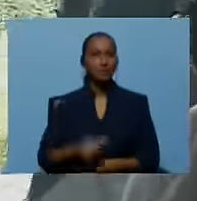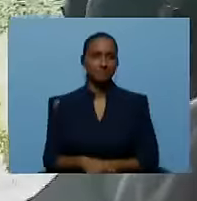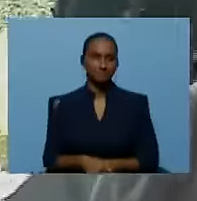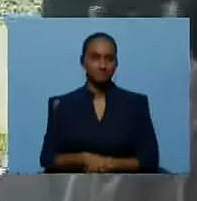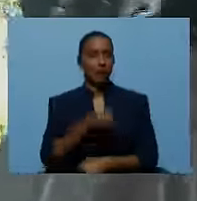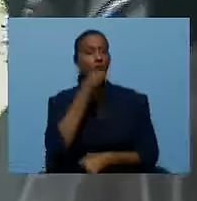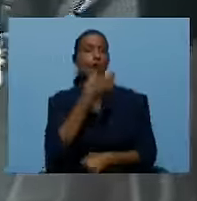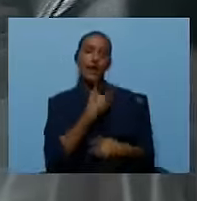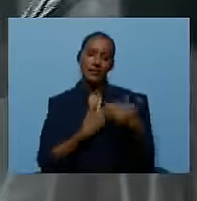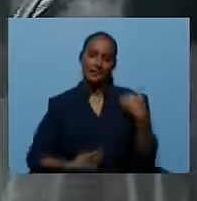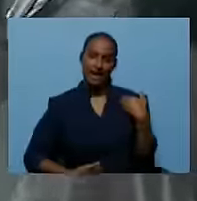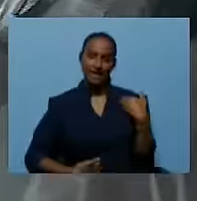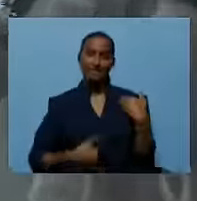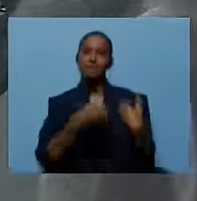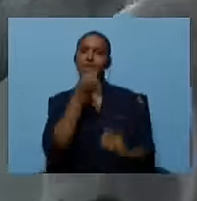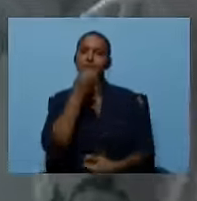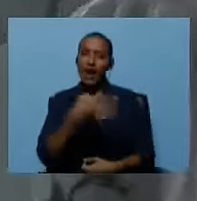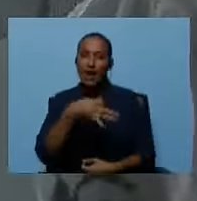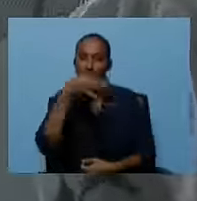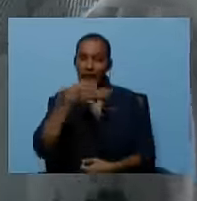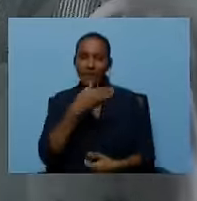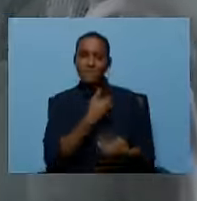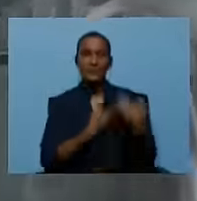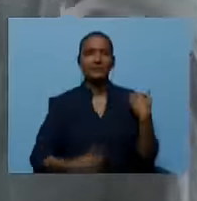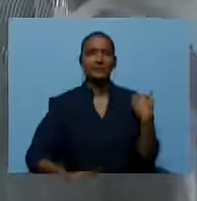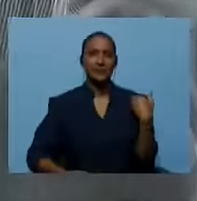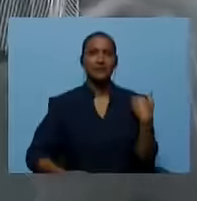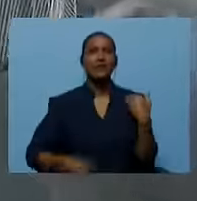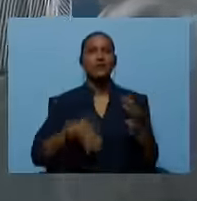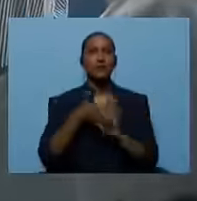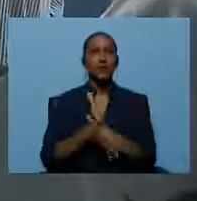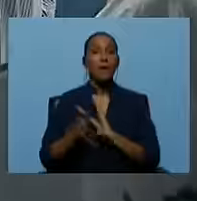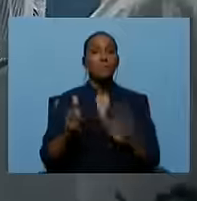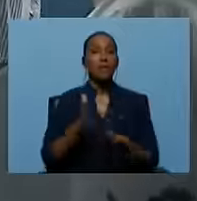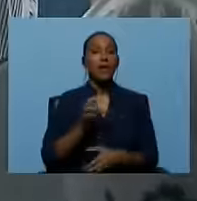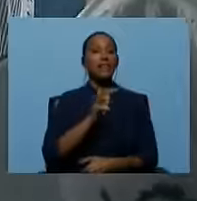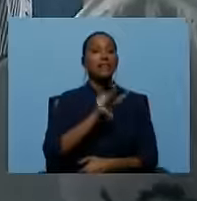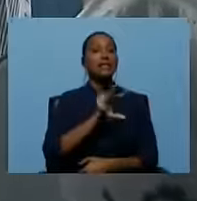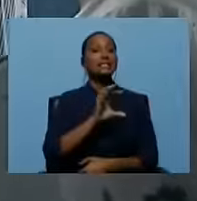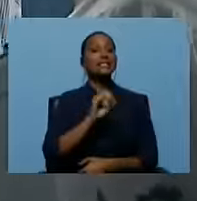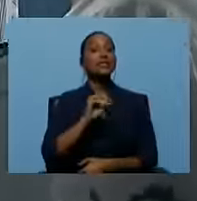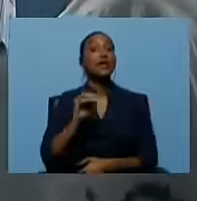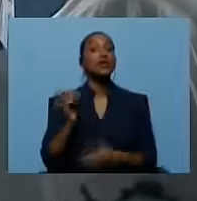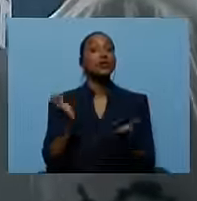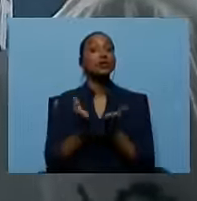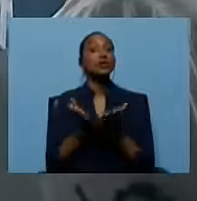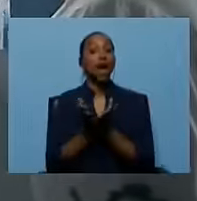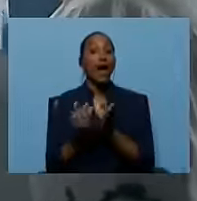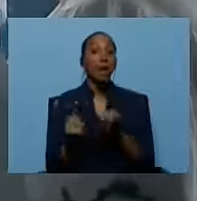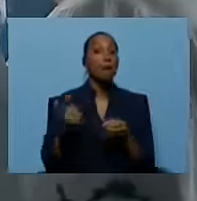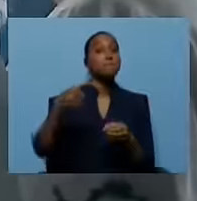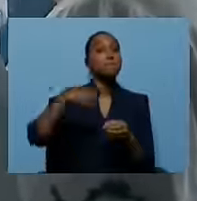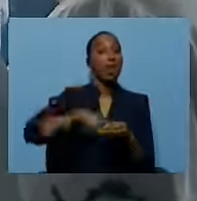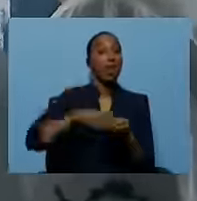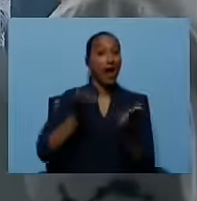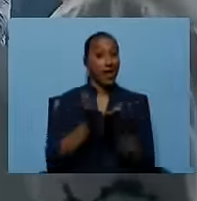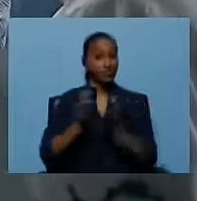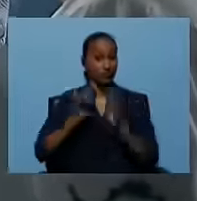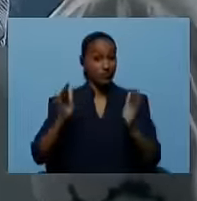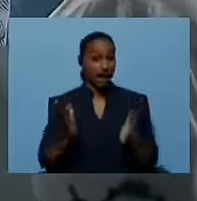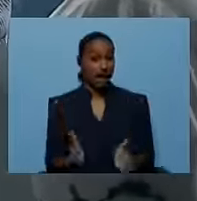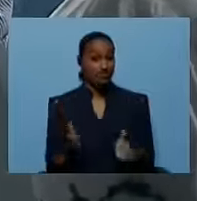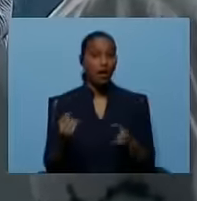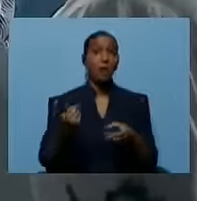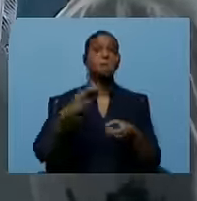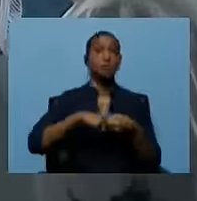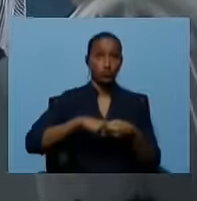presidente. La capacidad de estudiantes son 300 por turno y hay un personal administrativo y de profesores